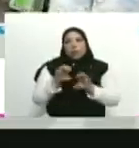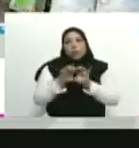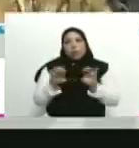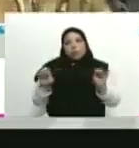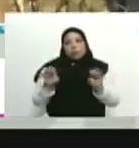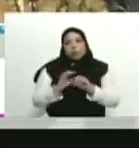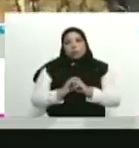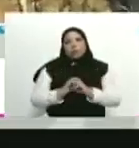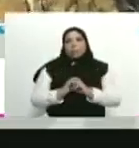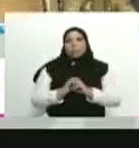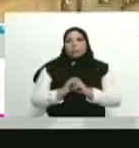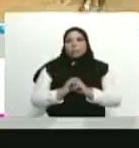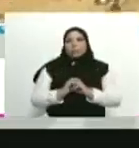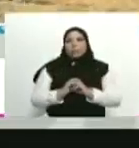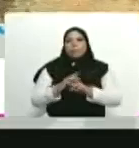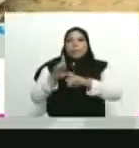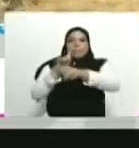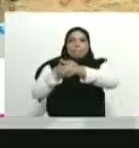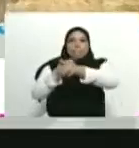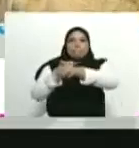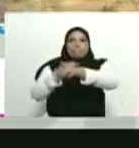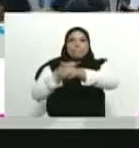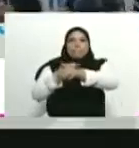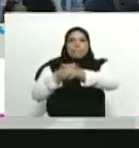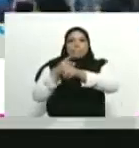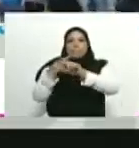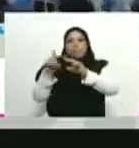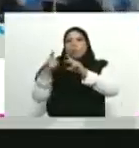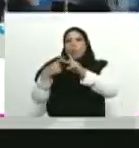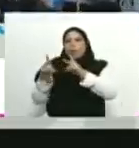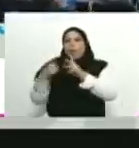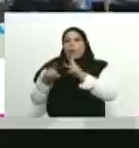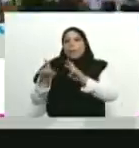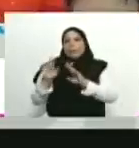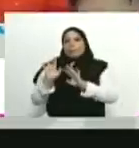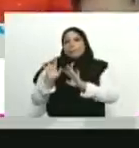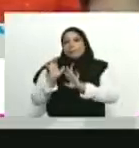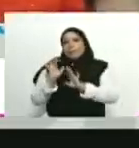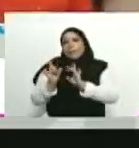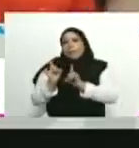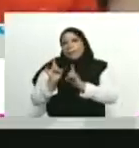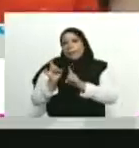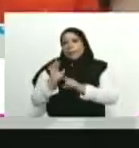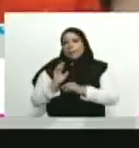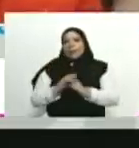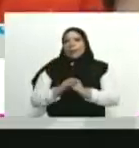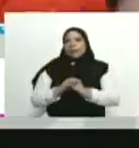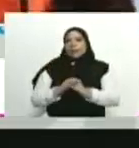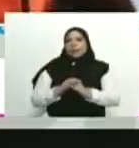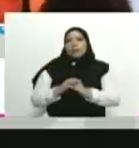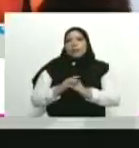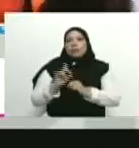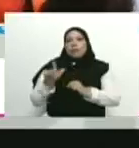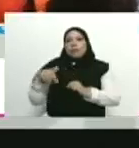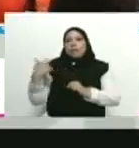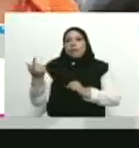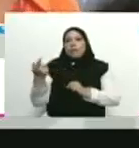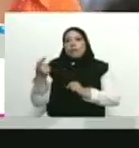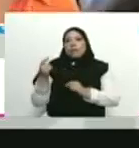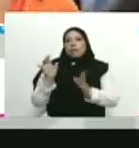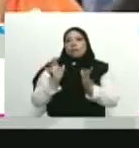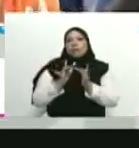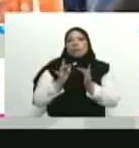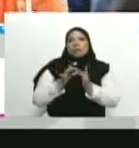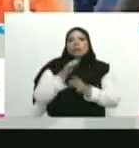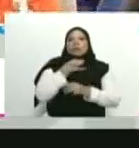educación, medicina, etcétera. Correcto. En ese momento. ¿Y qué hago yo para quedar conectado con la asignación?